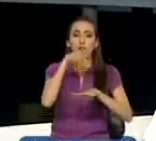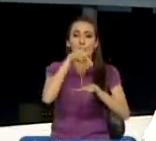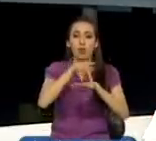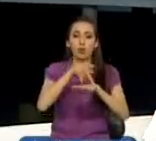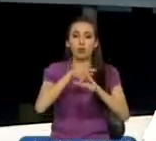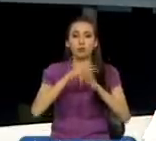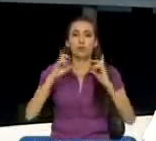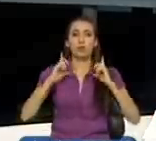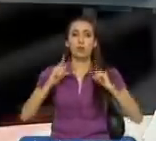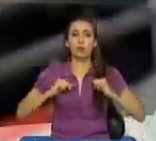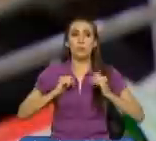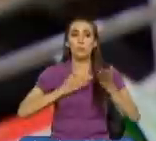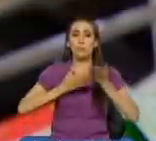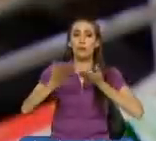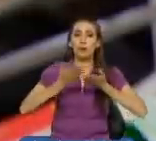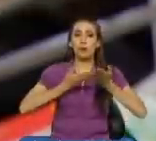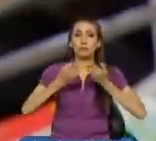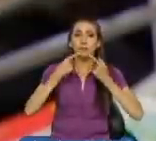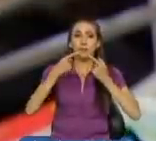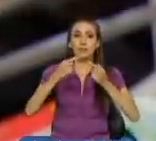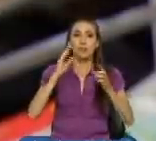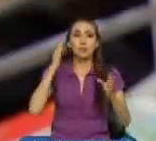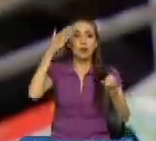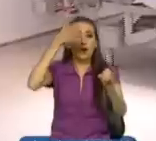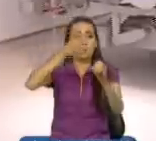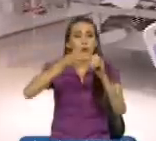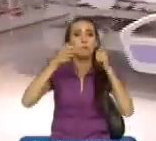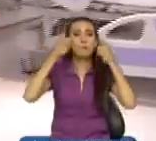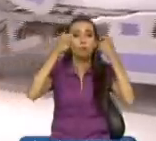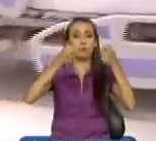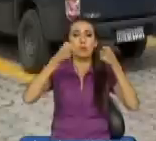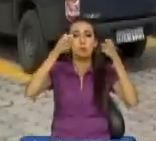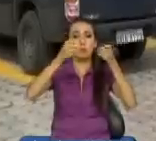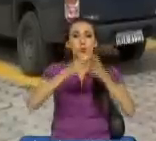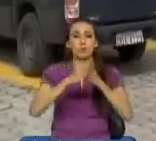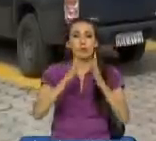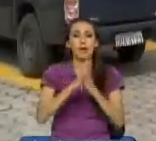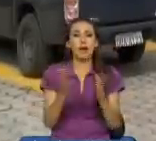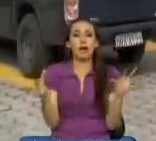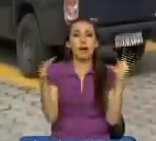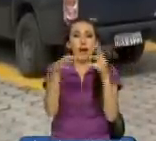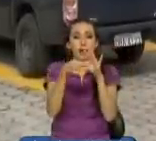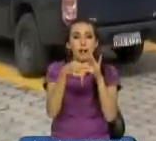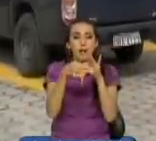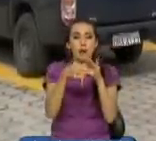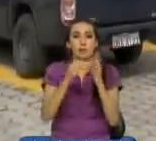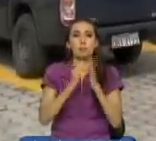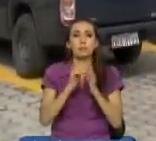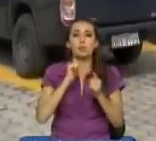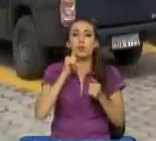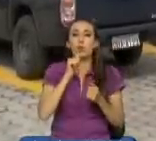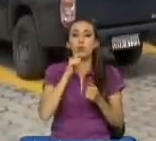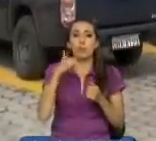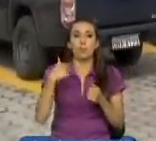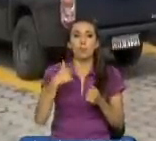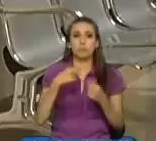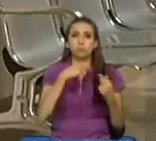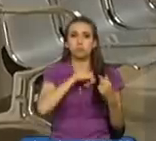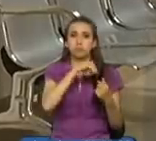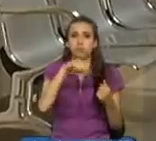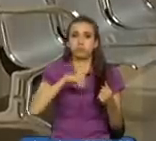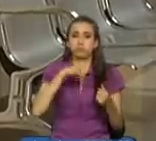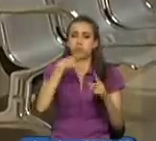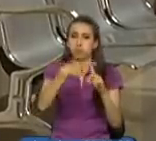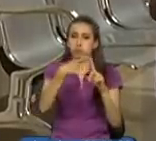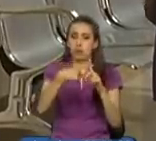brinden un servicio de calidad a los pacientes es el objetivo de la campaña denominada hagamos un trato por el buen trato que presentará el Ministerio de salud